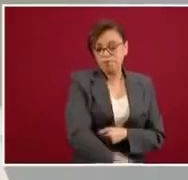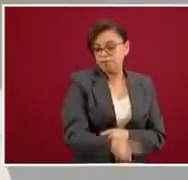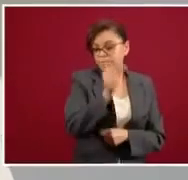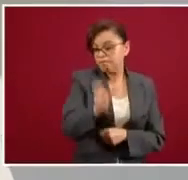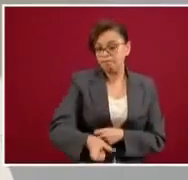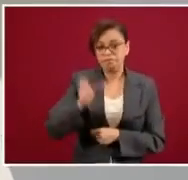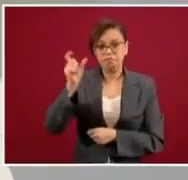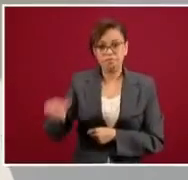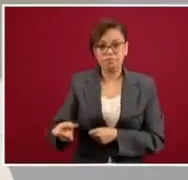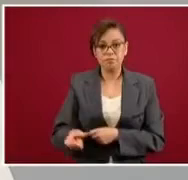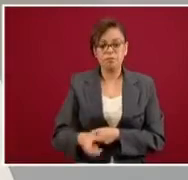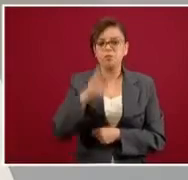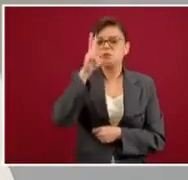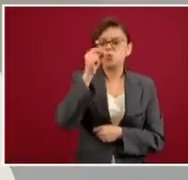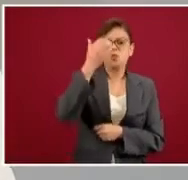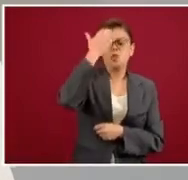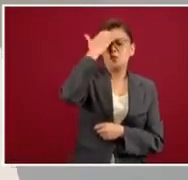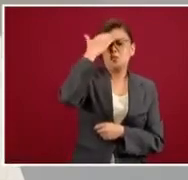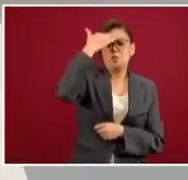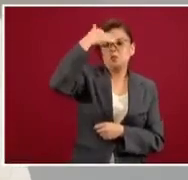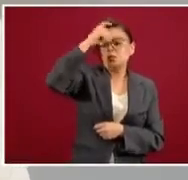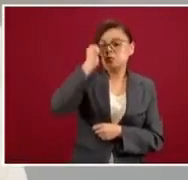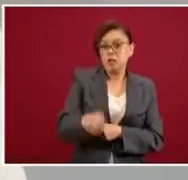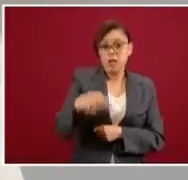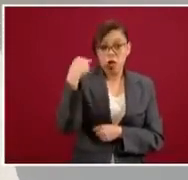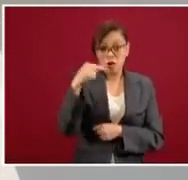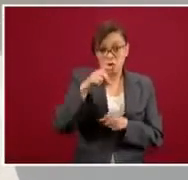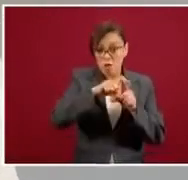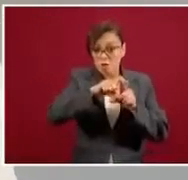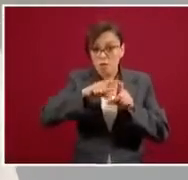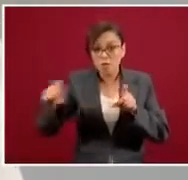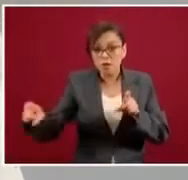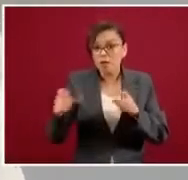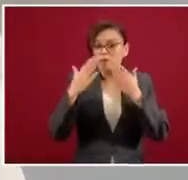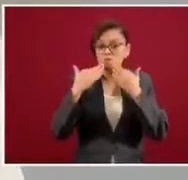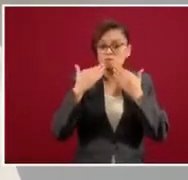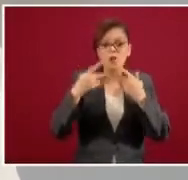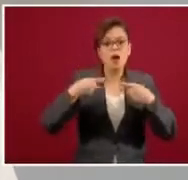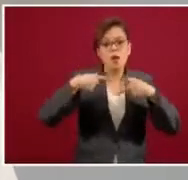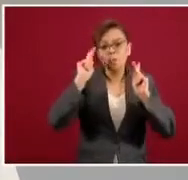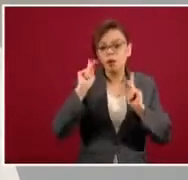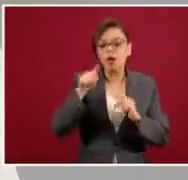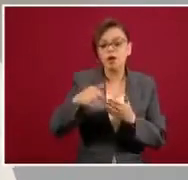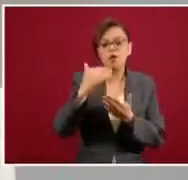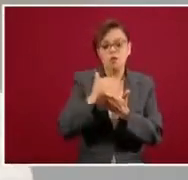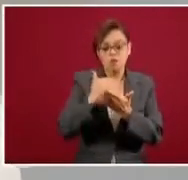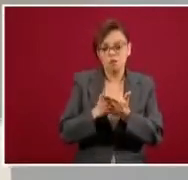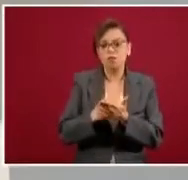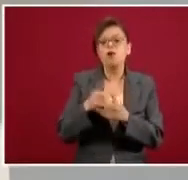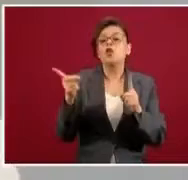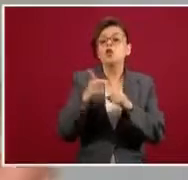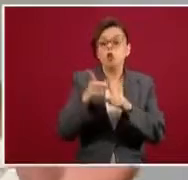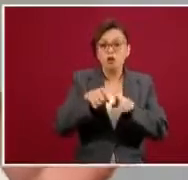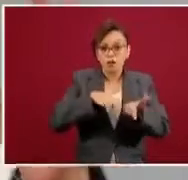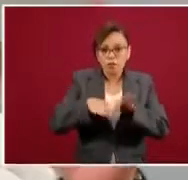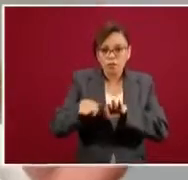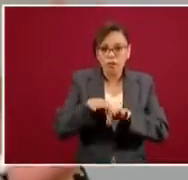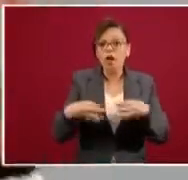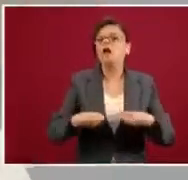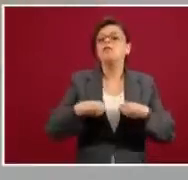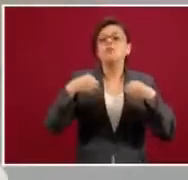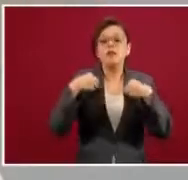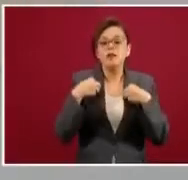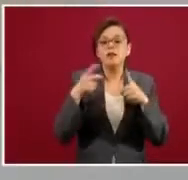nombre ya está en los medios públicos, o aunque no esté el nombre, está en dónde trabaja, dónde vivía, y eso lleva a un